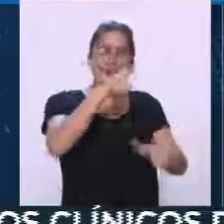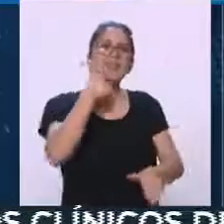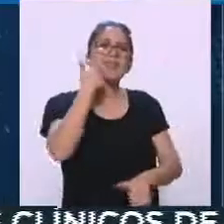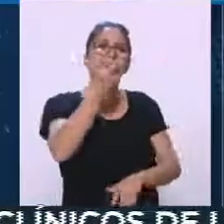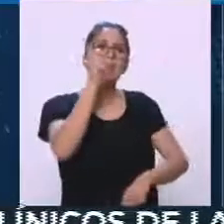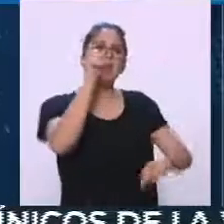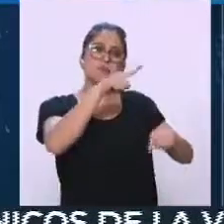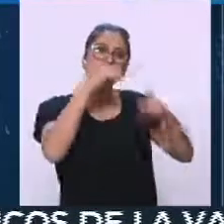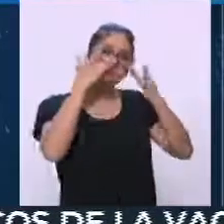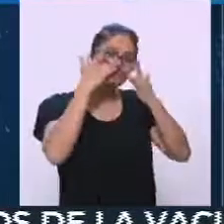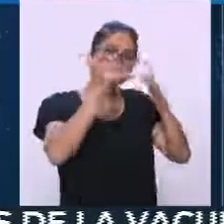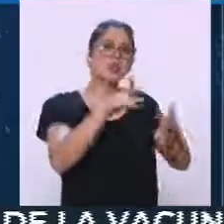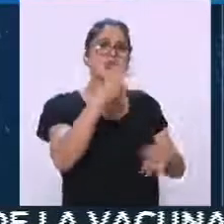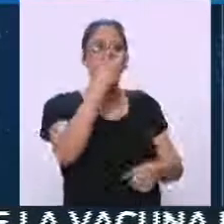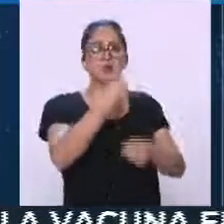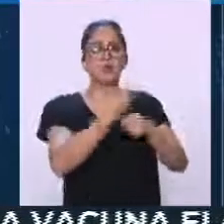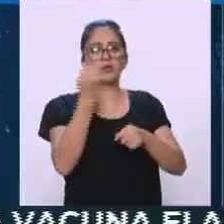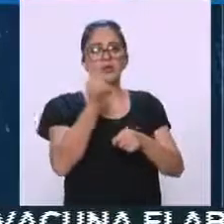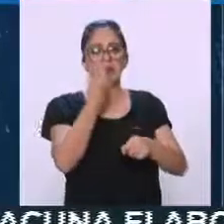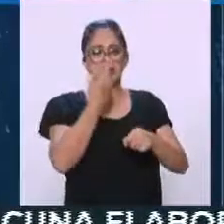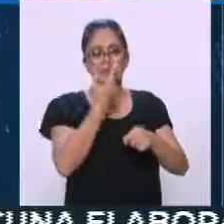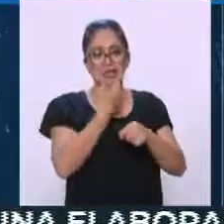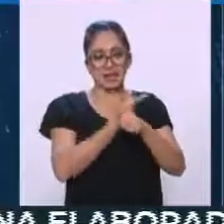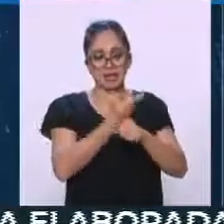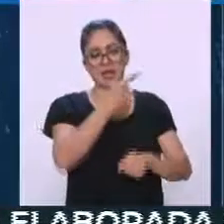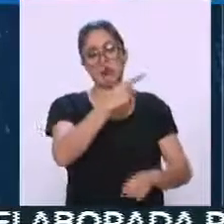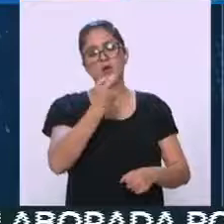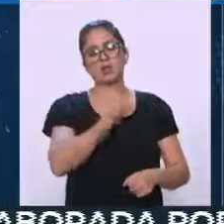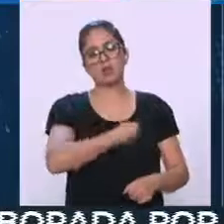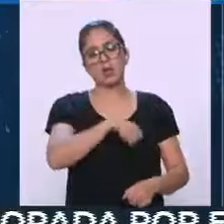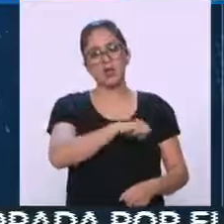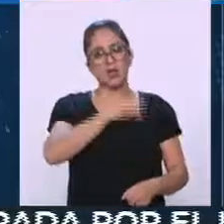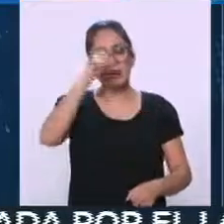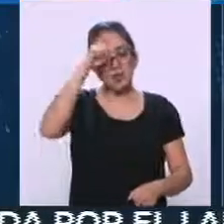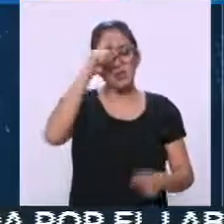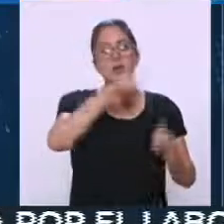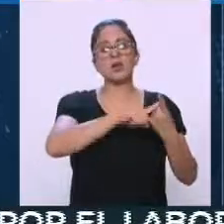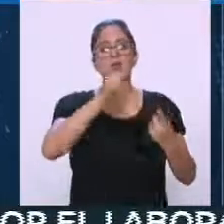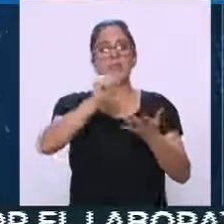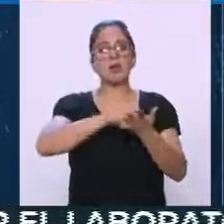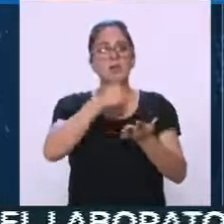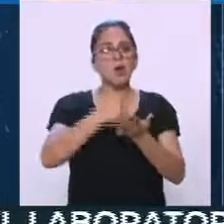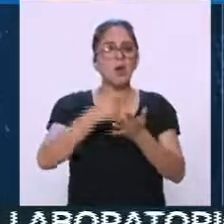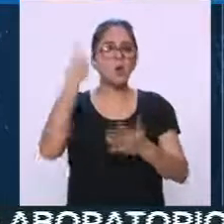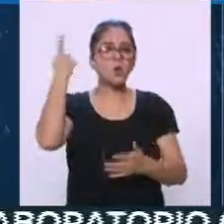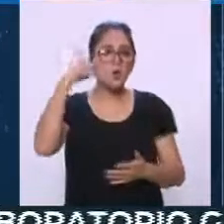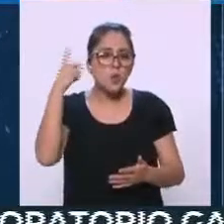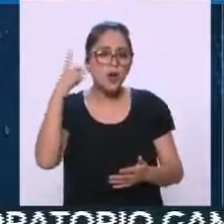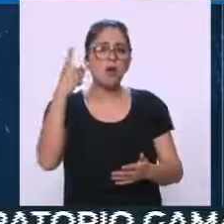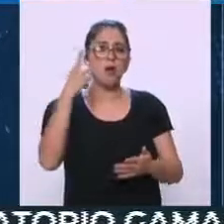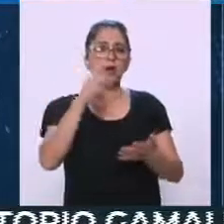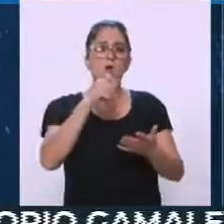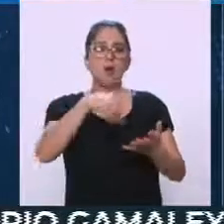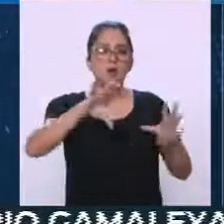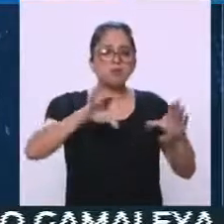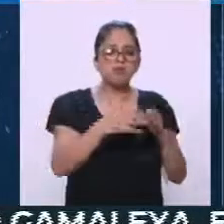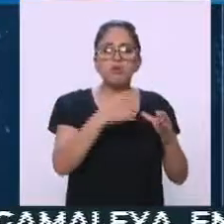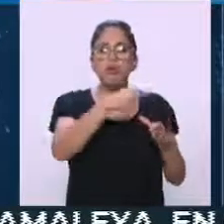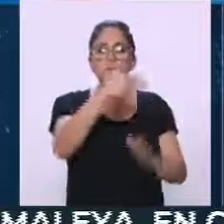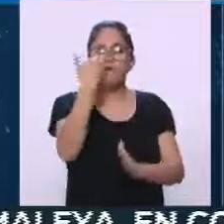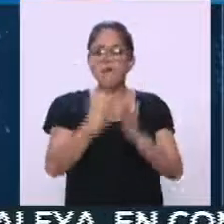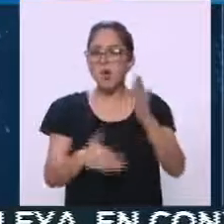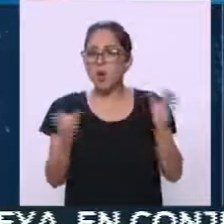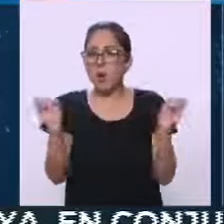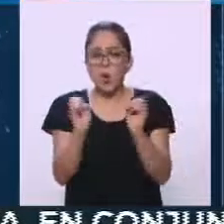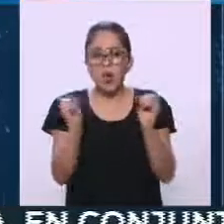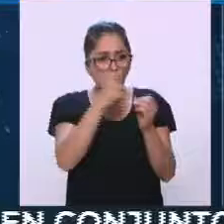contra del subsecretario Hugo López-Gatell, como Aguascalientes, Durango, Michoacán y Tamaulipas, que básicamente están reprobados, ¿no? Que no cumplen ninguna de estas